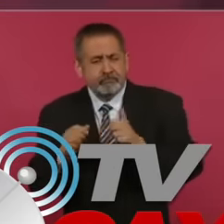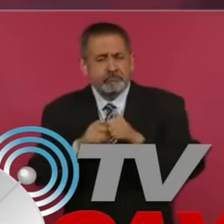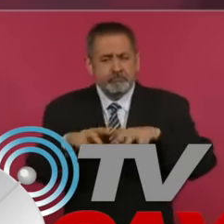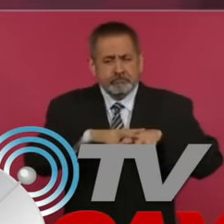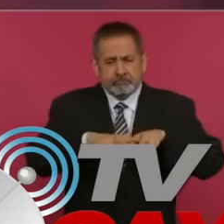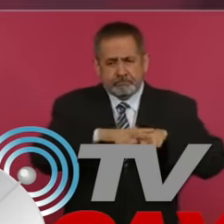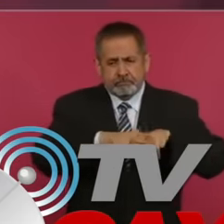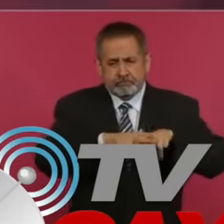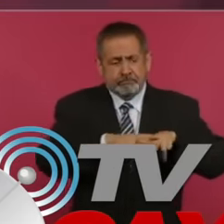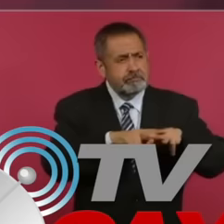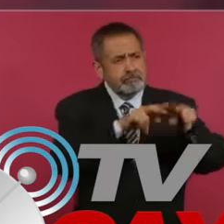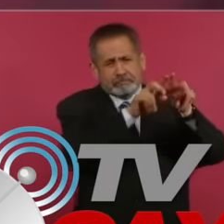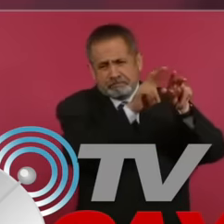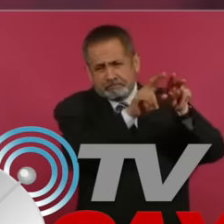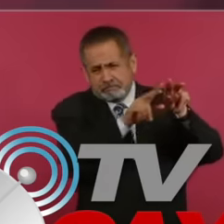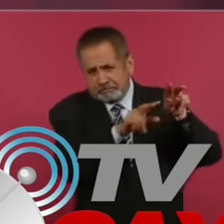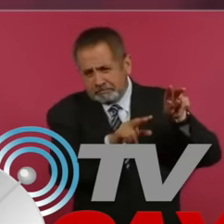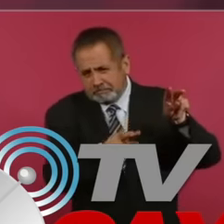pasajeros.